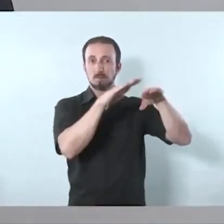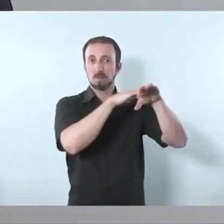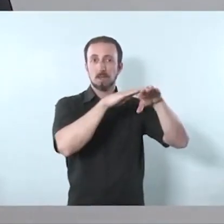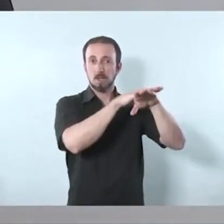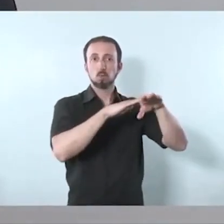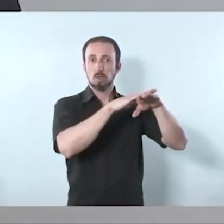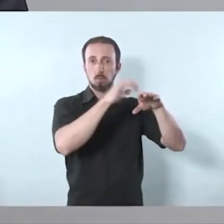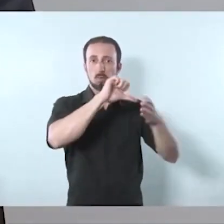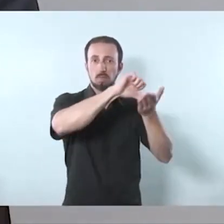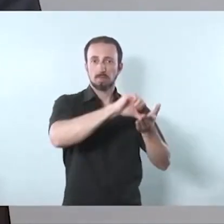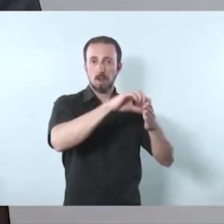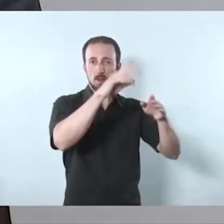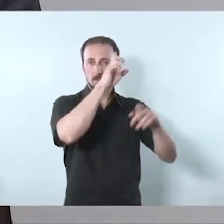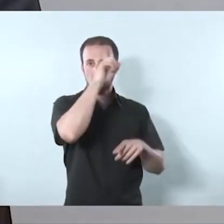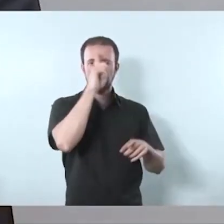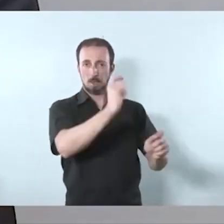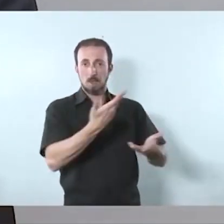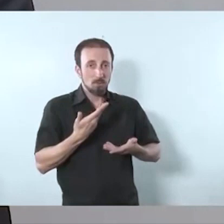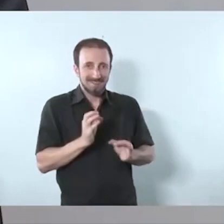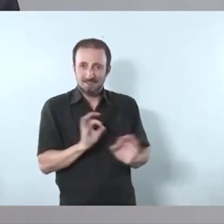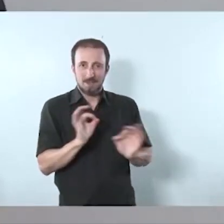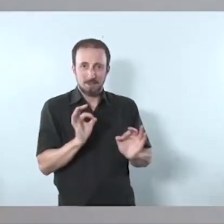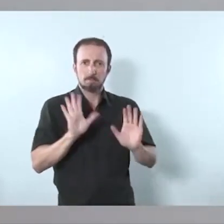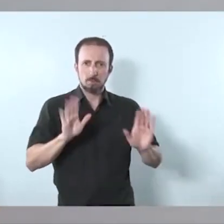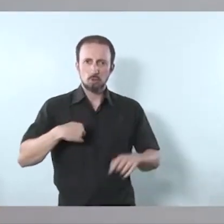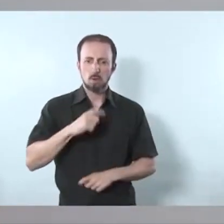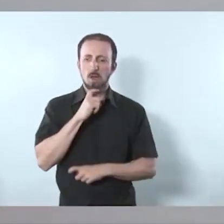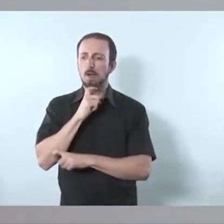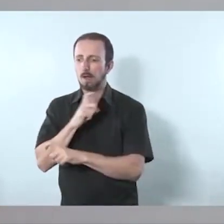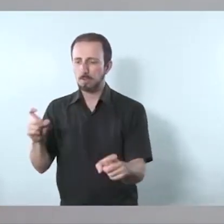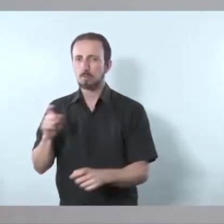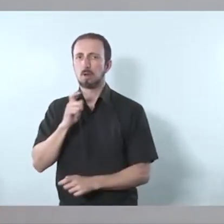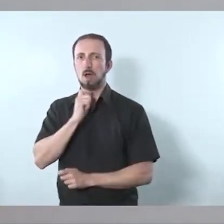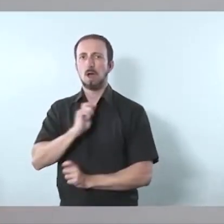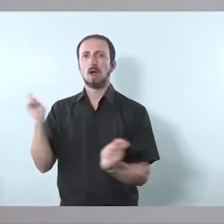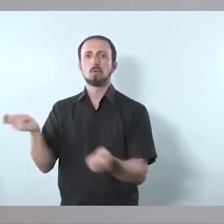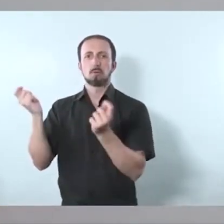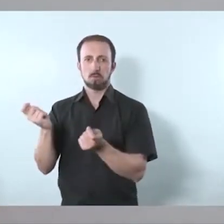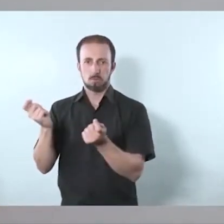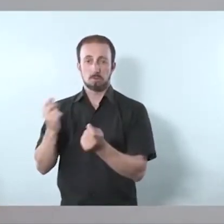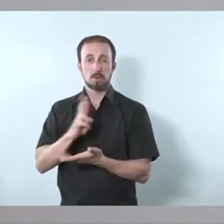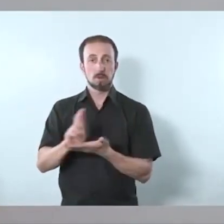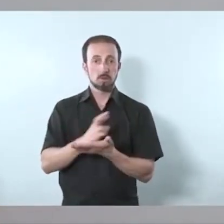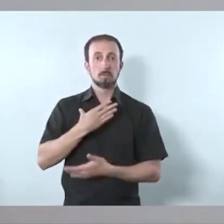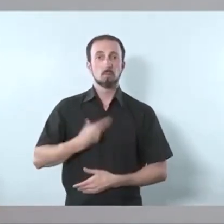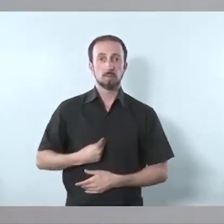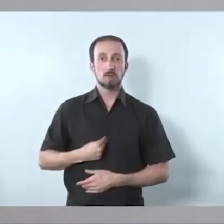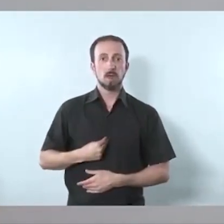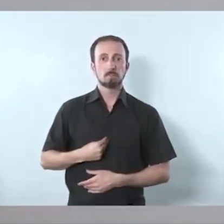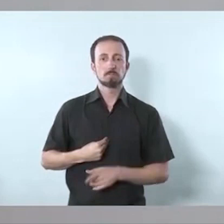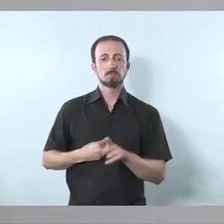ejecutivo central hoy ya les puedo anunciar que la región de murcia contará con cerca de